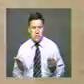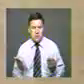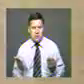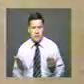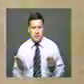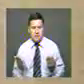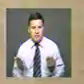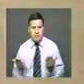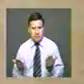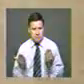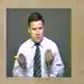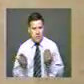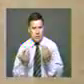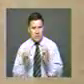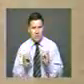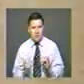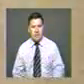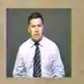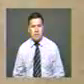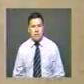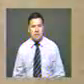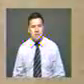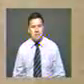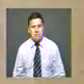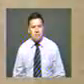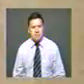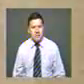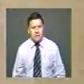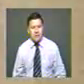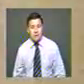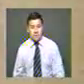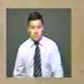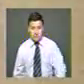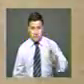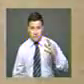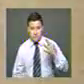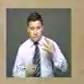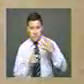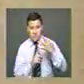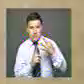para tal determinación. El tercer punto,